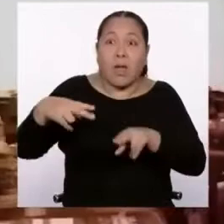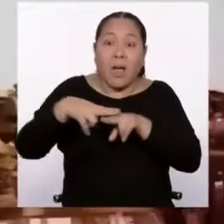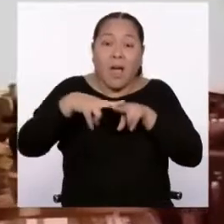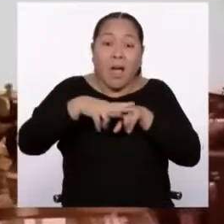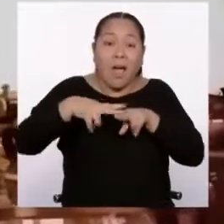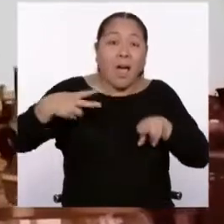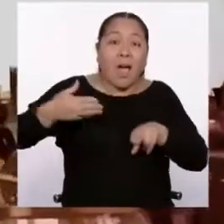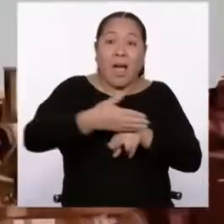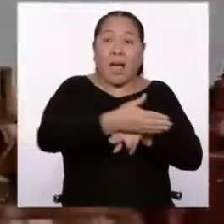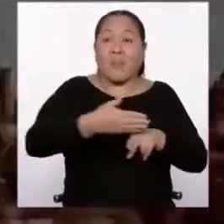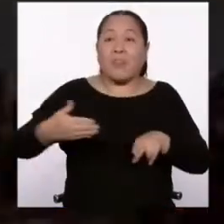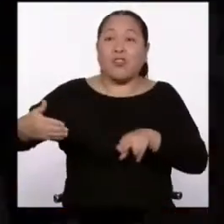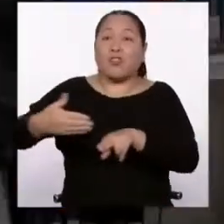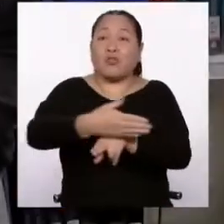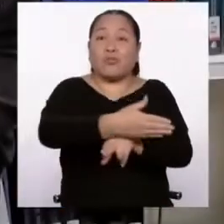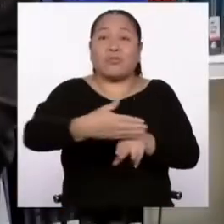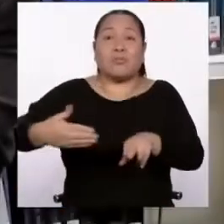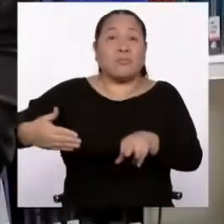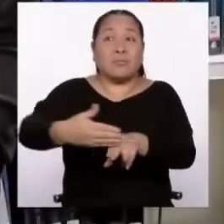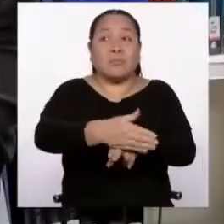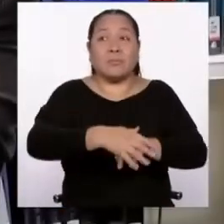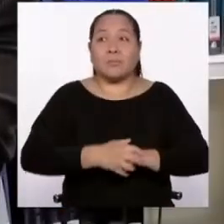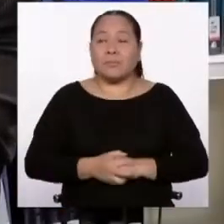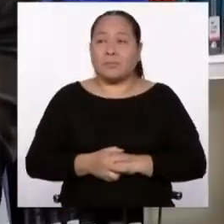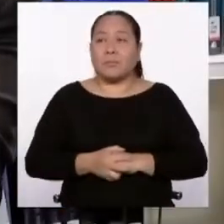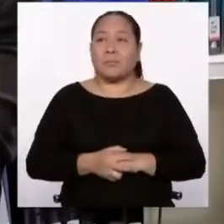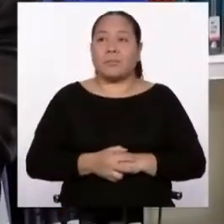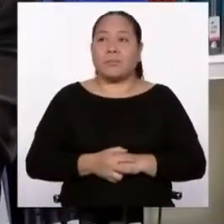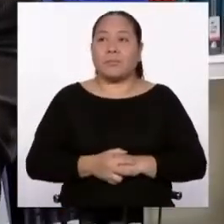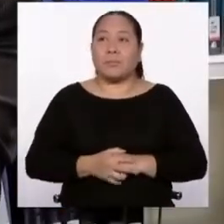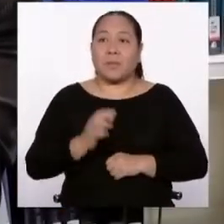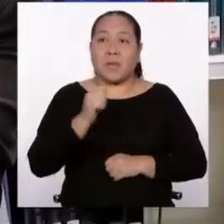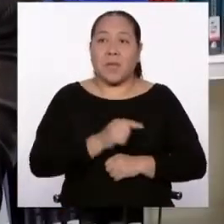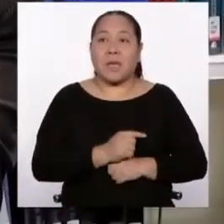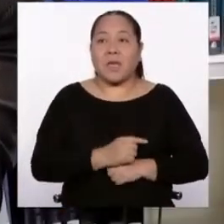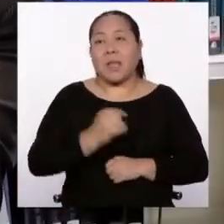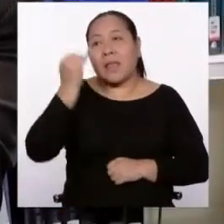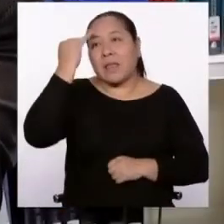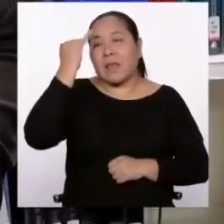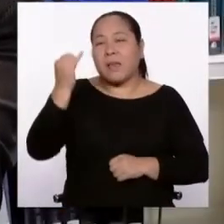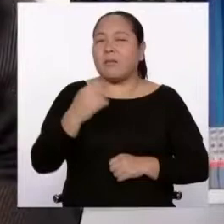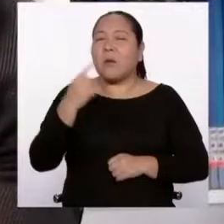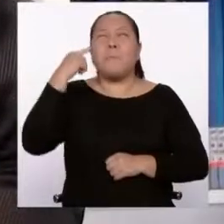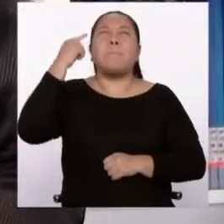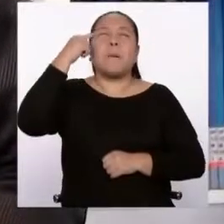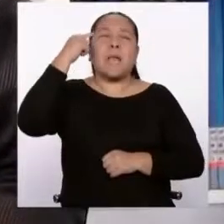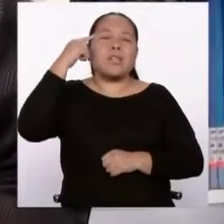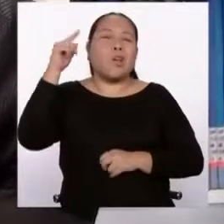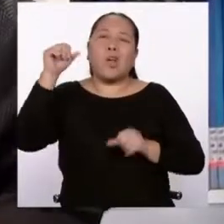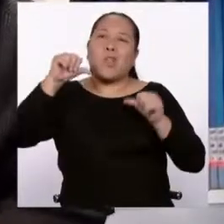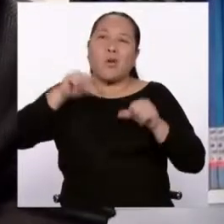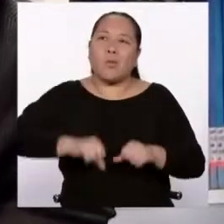En la época del guano, el Perú adoptó la mala estrategia, diría, de